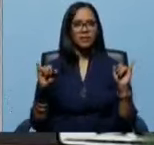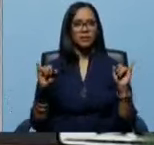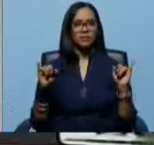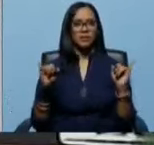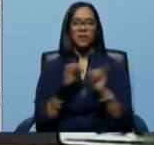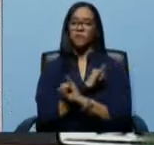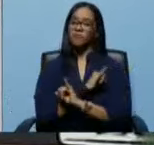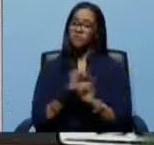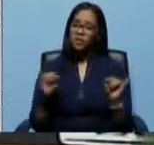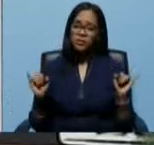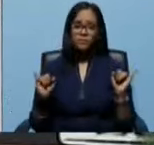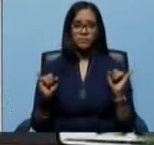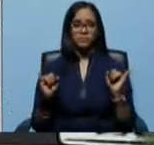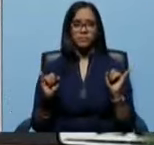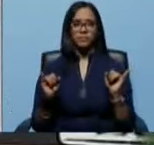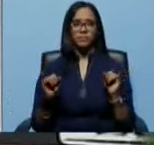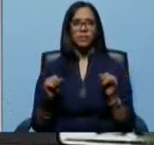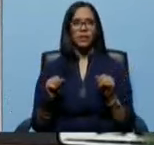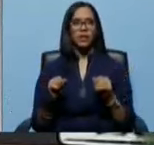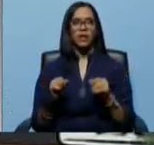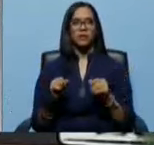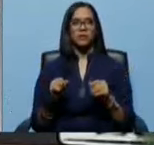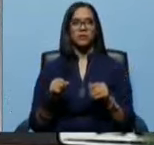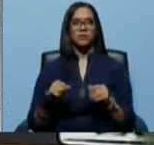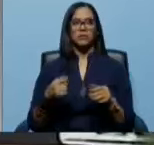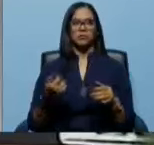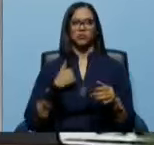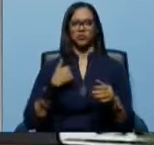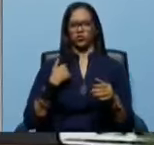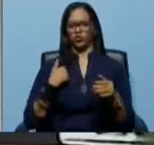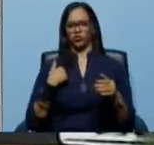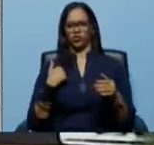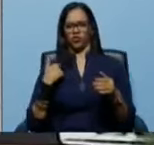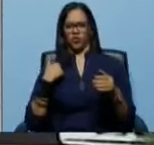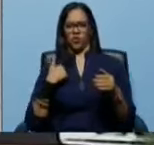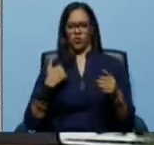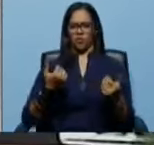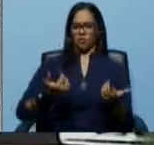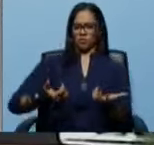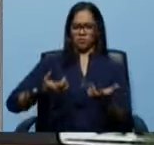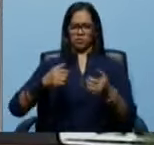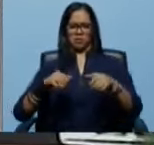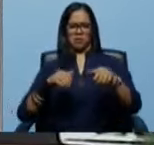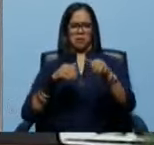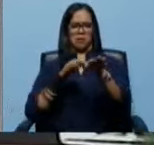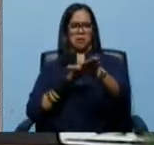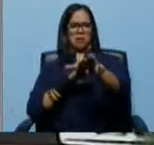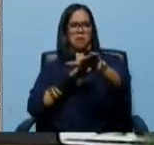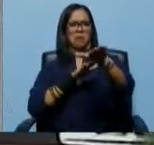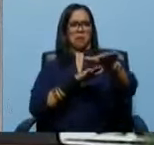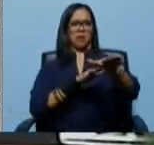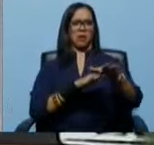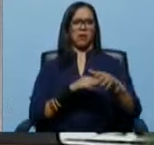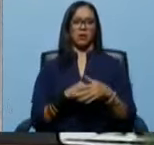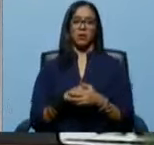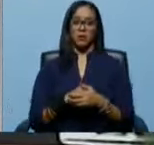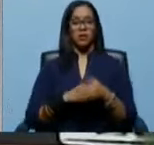Tiene que acabarse. Se bajan unos tipos, no, yo tengo que pasar por aquí. Pasa por aquí, te va para las 5 letras,